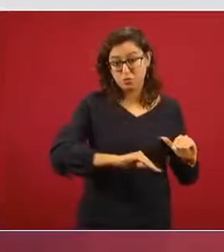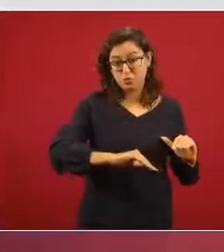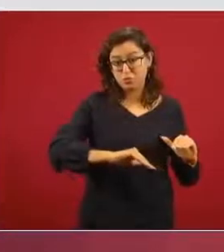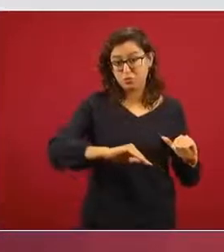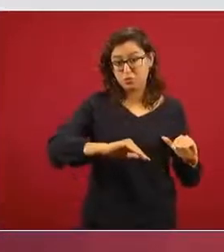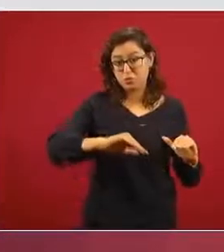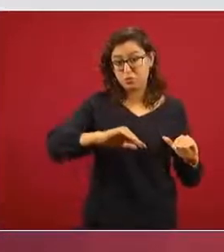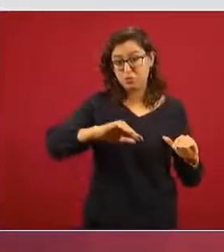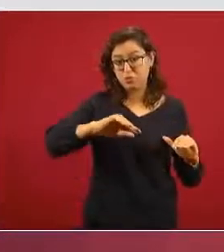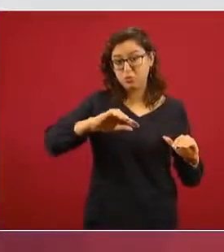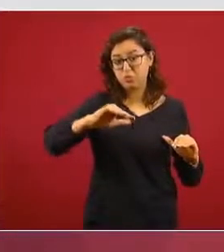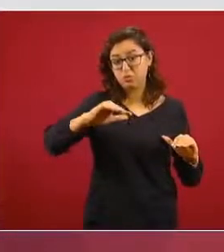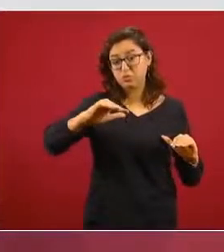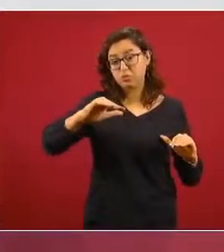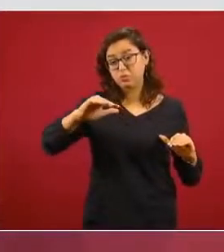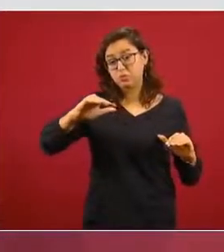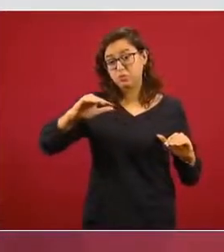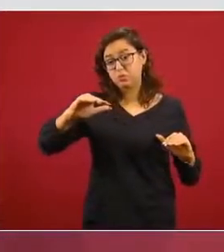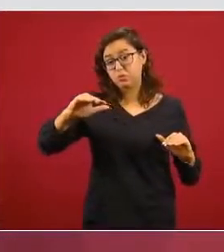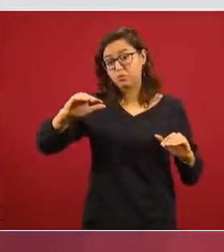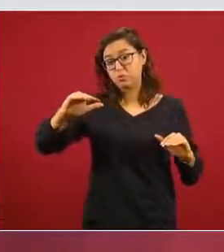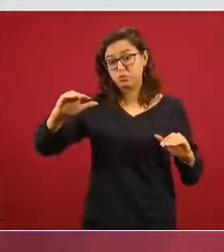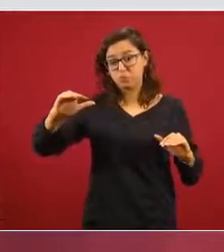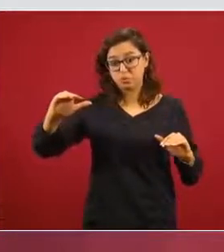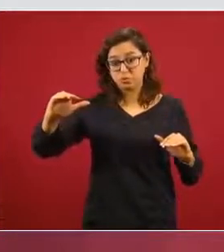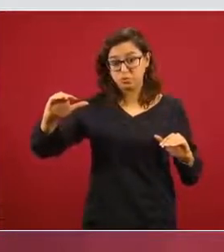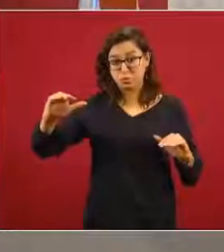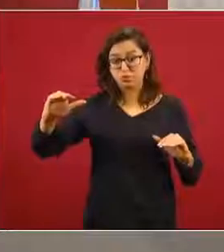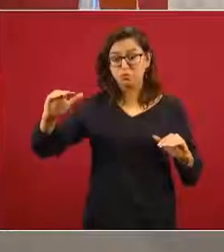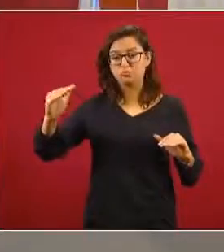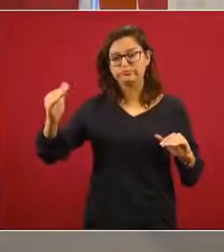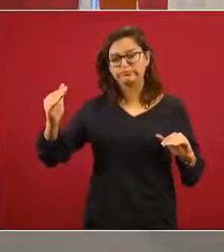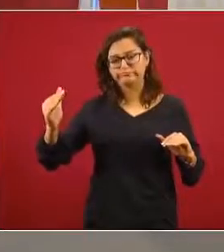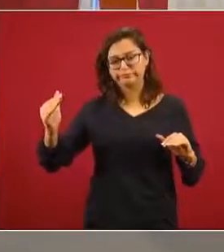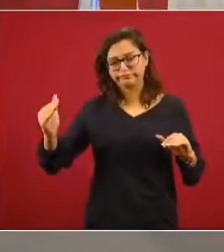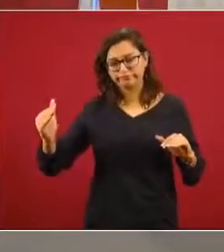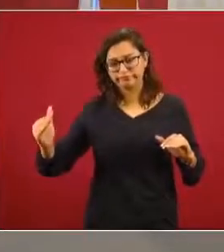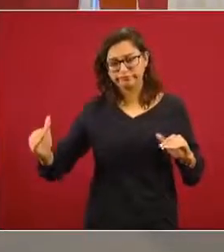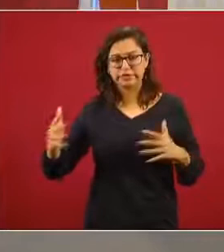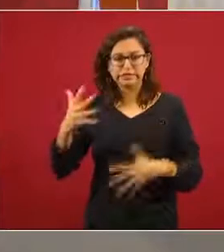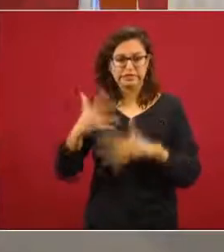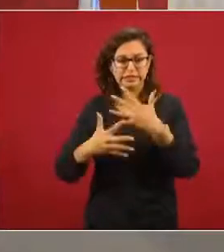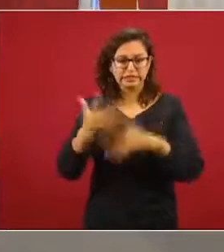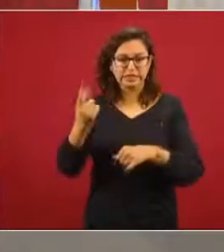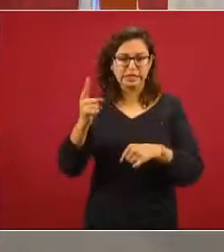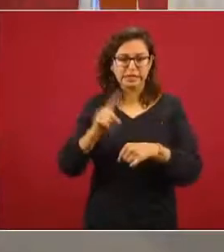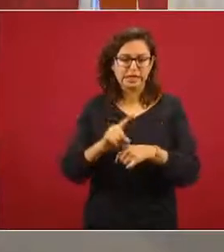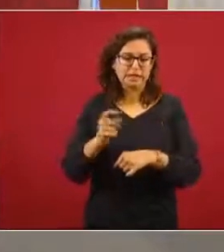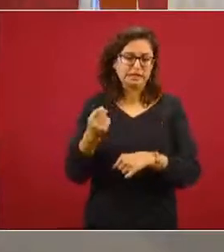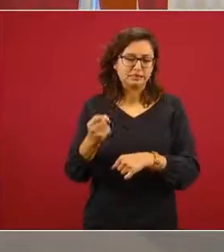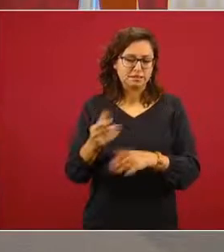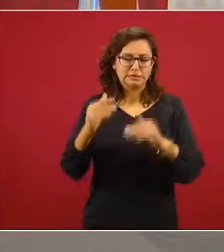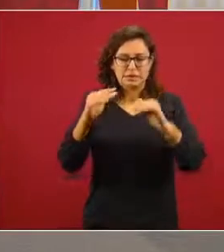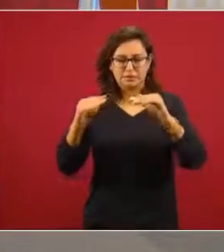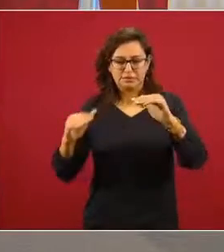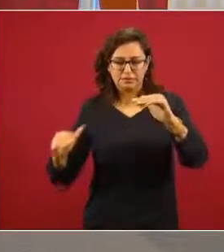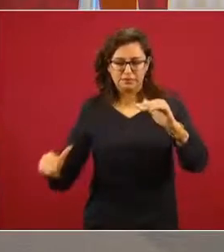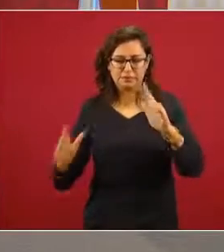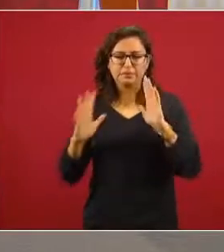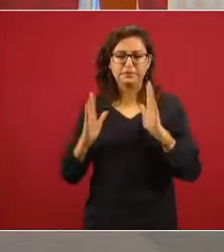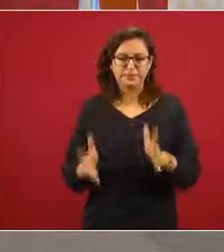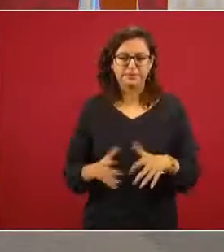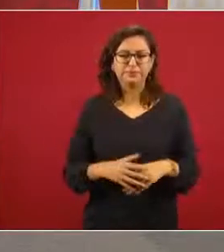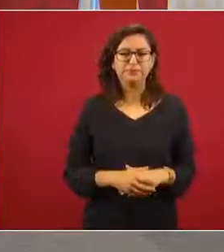la segunda quincena de junio llegó hacia arriba, otra meseta y la última quincena de agosto y lo que llevamos de septiembre en reducción.